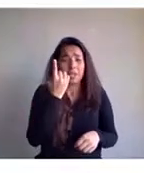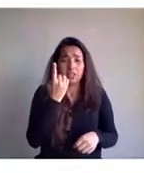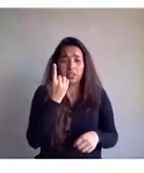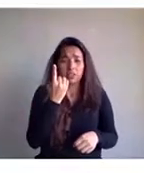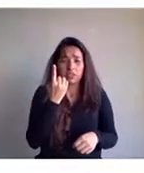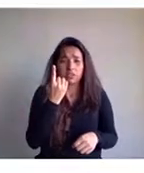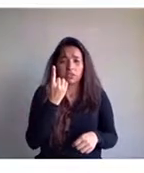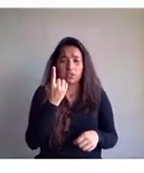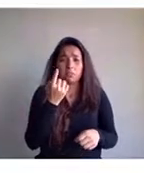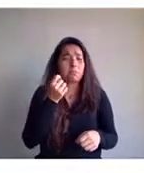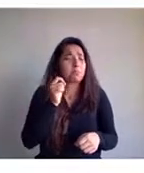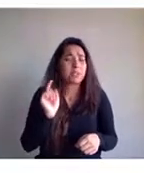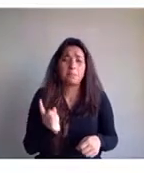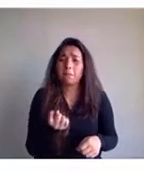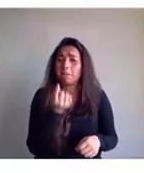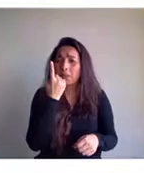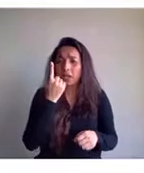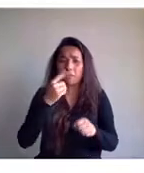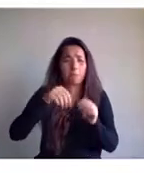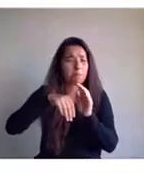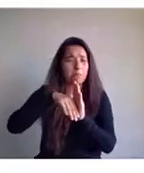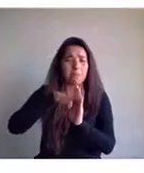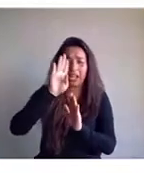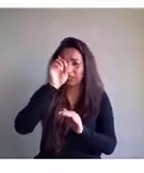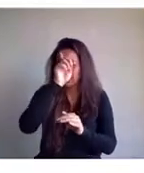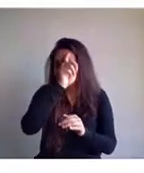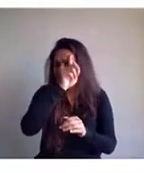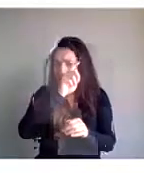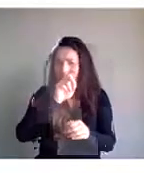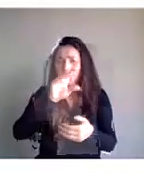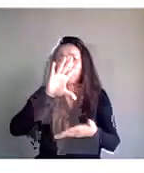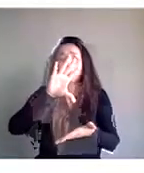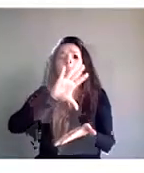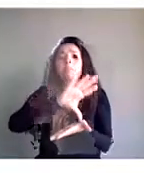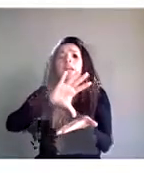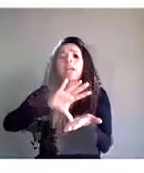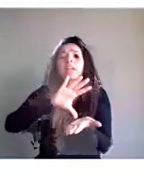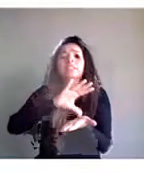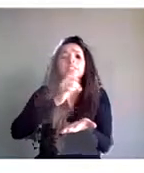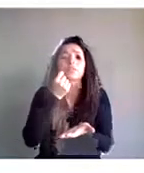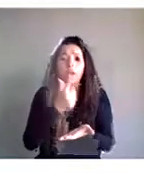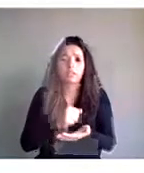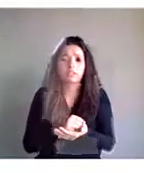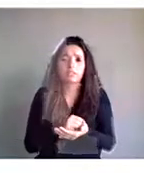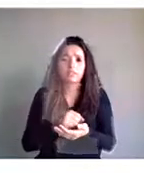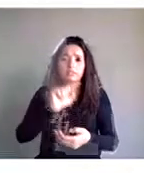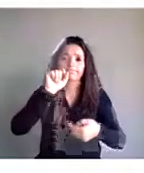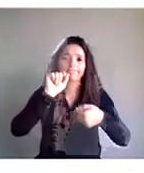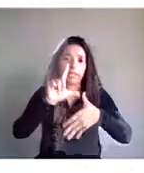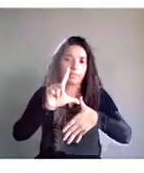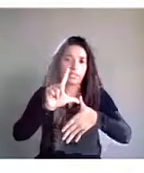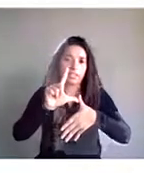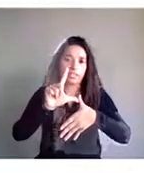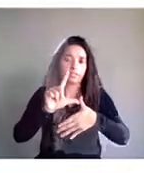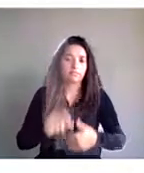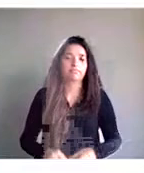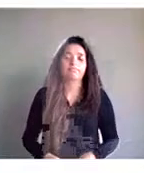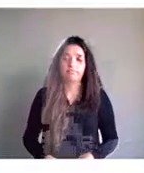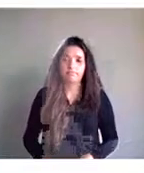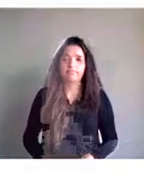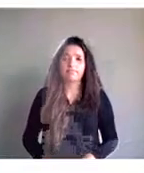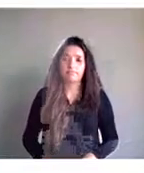que tenemos que impedir que todos estos escenarios económicos y sociales vayan a afectar a nuestra población buscamos